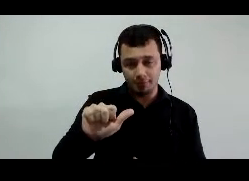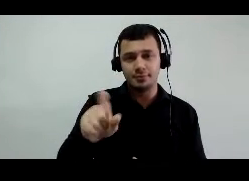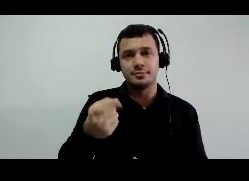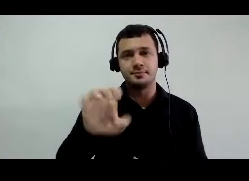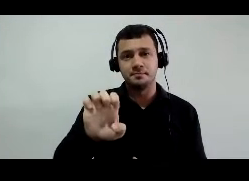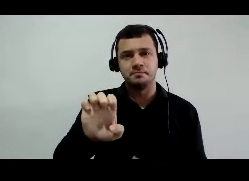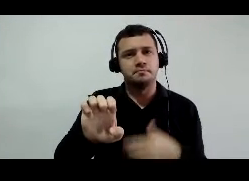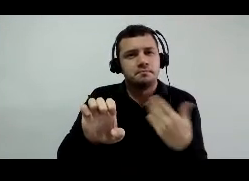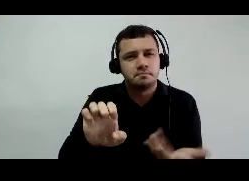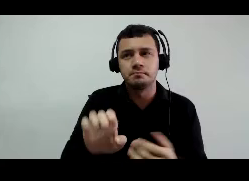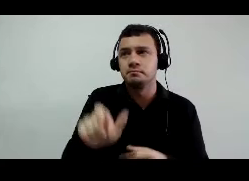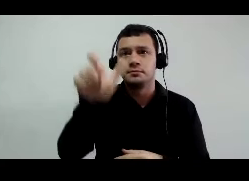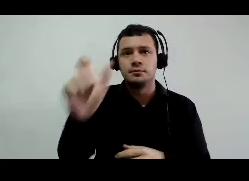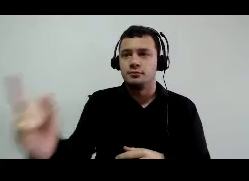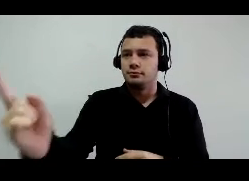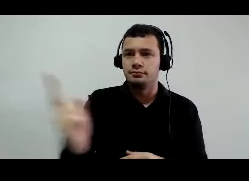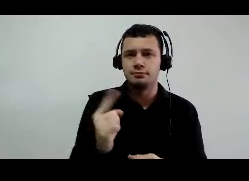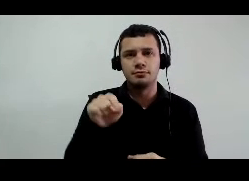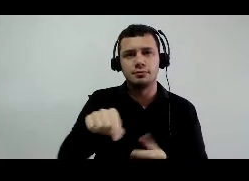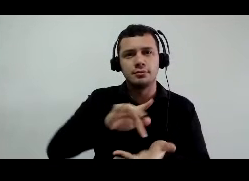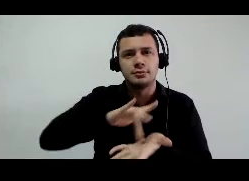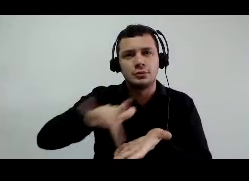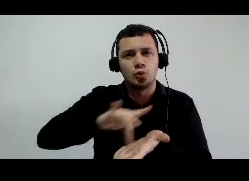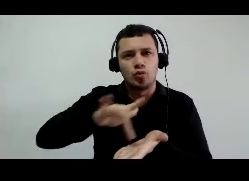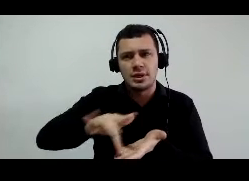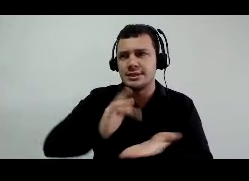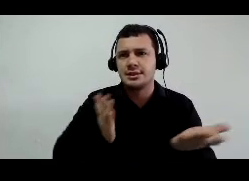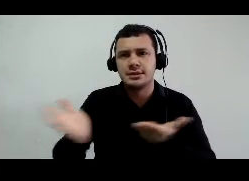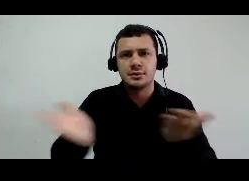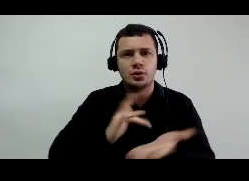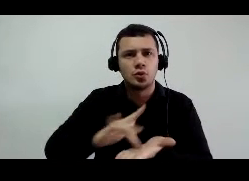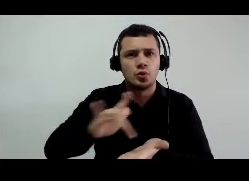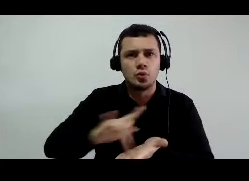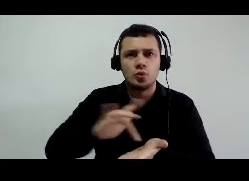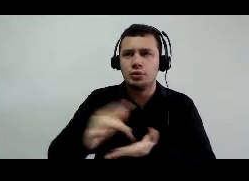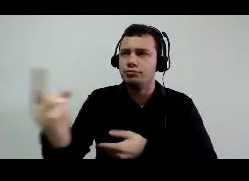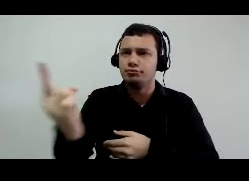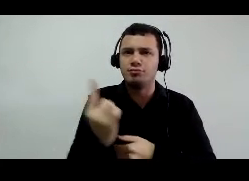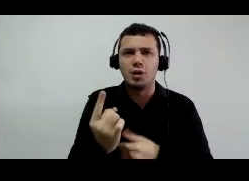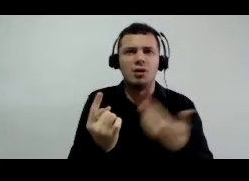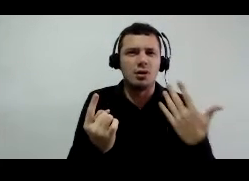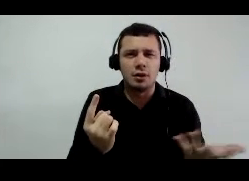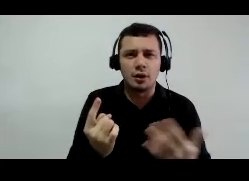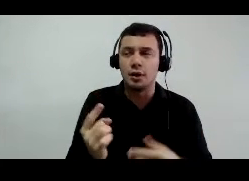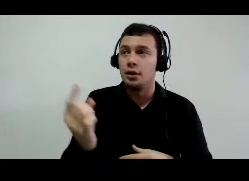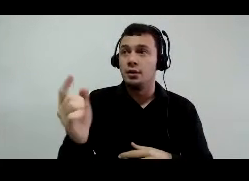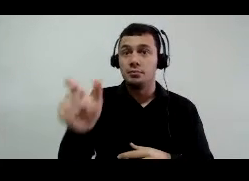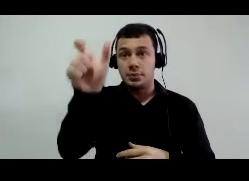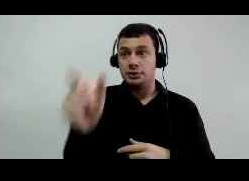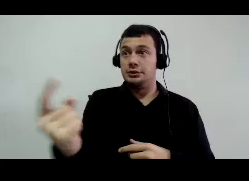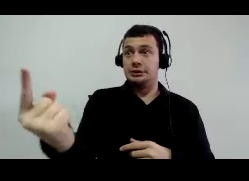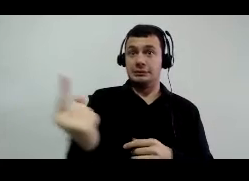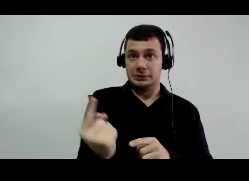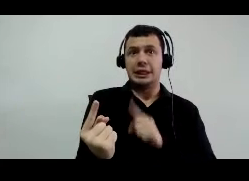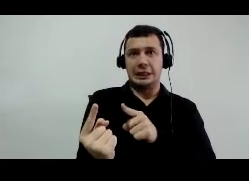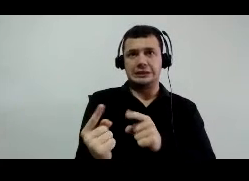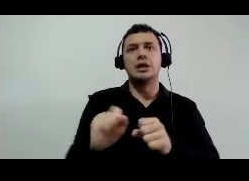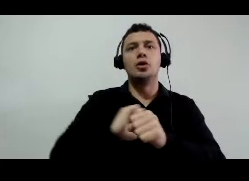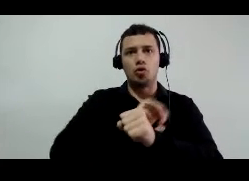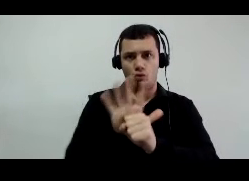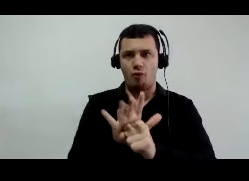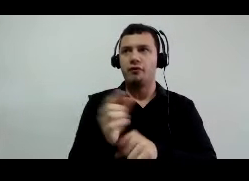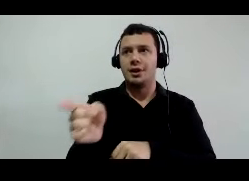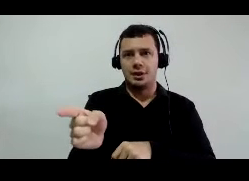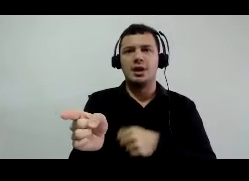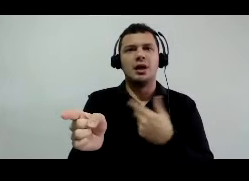urgencia, ese servicio de urgencia debe estar definido, el área donde llega la atención, el área